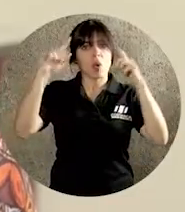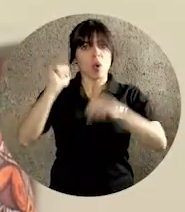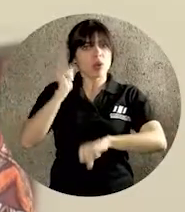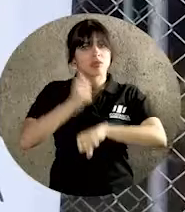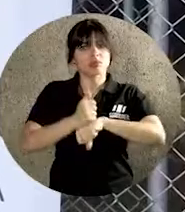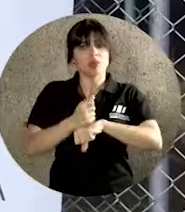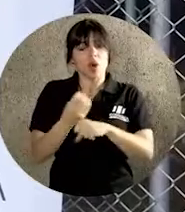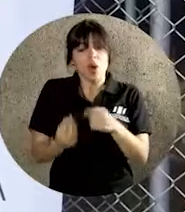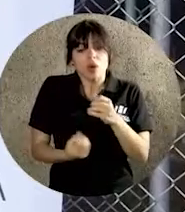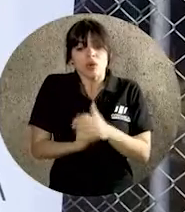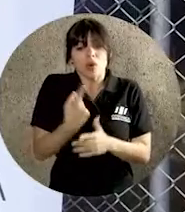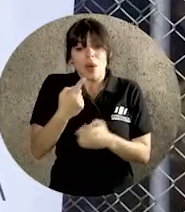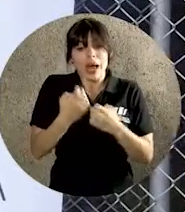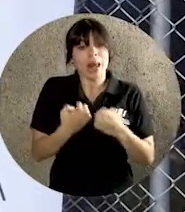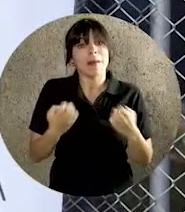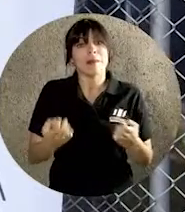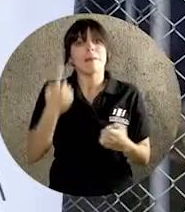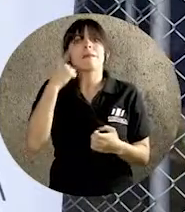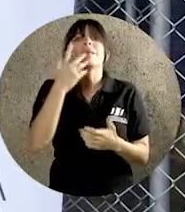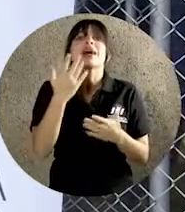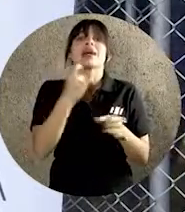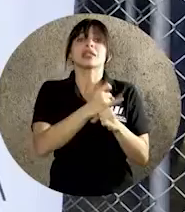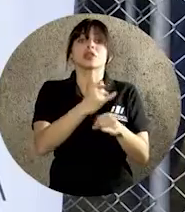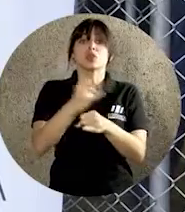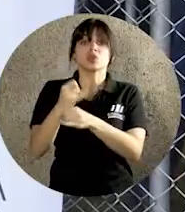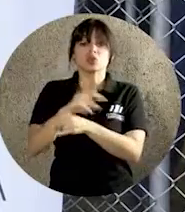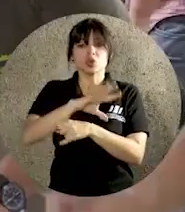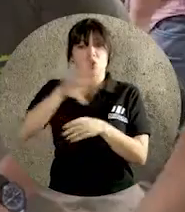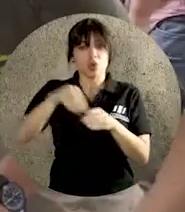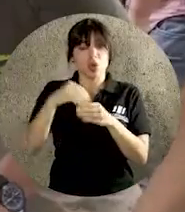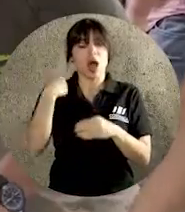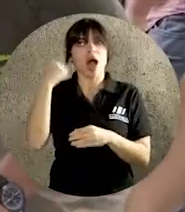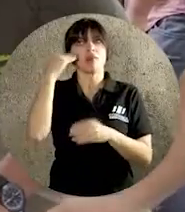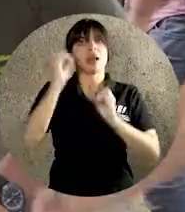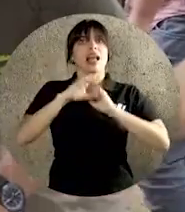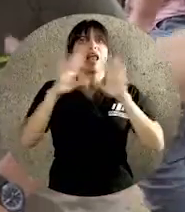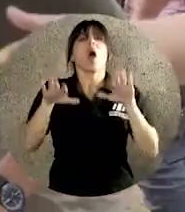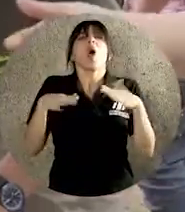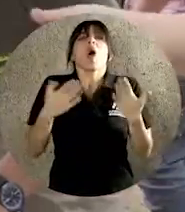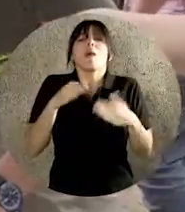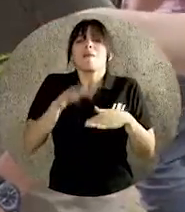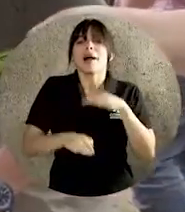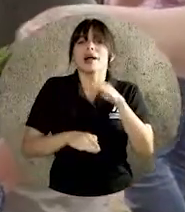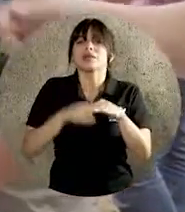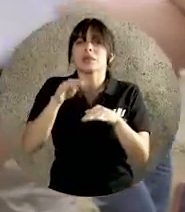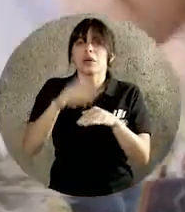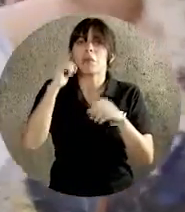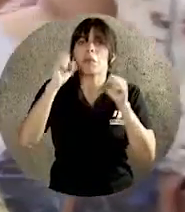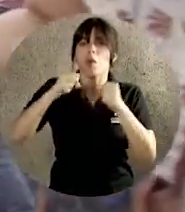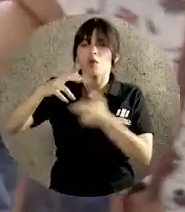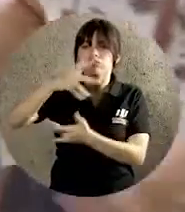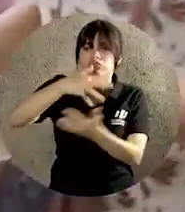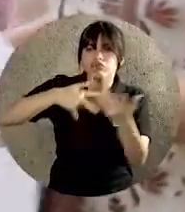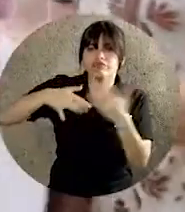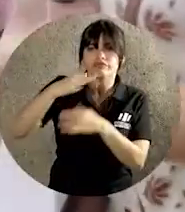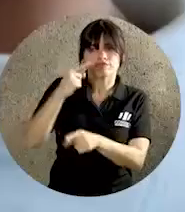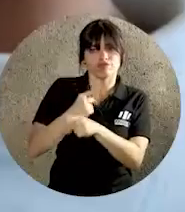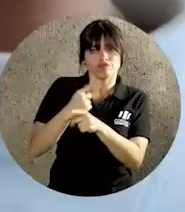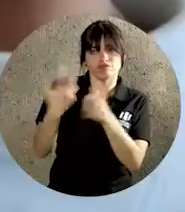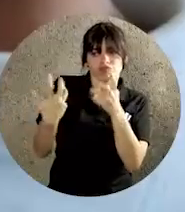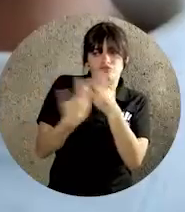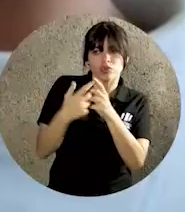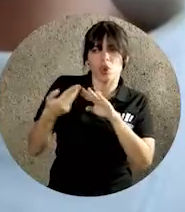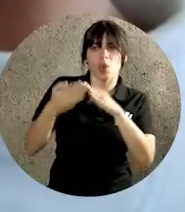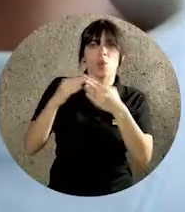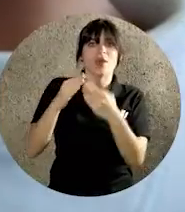consolidar o generar un instrumento para que las instituciones tuviéramos claridad del paso a paso para poder interactuar de manera correcta con los